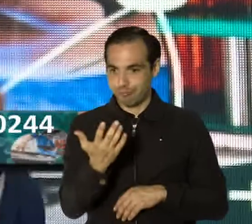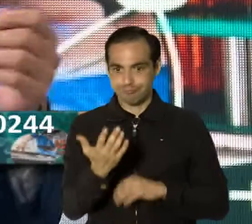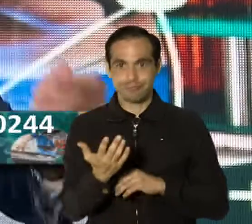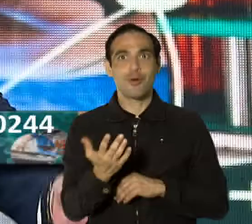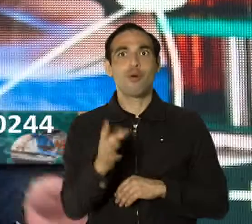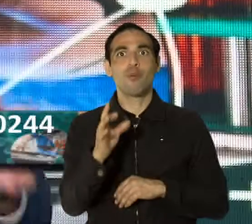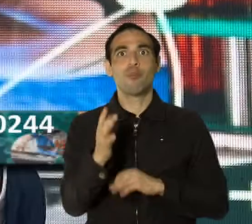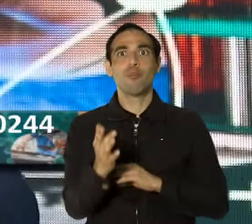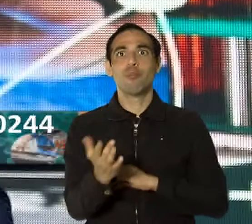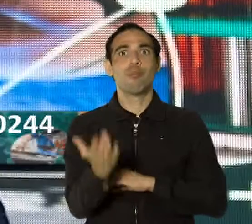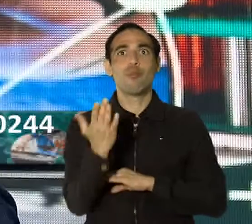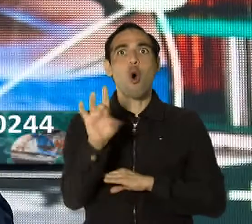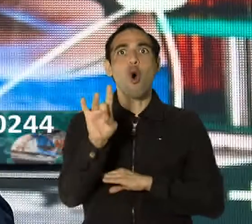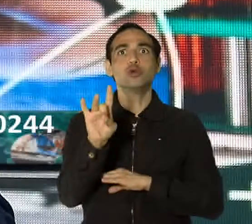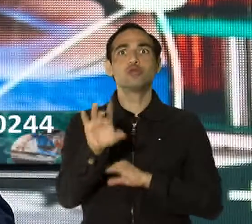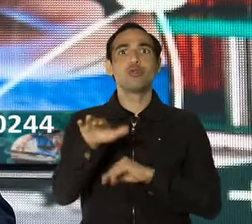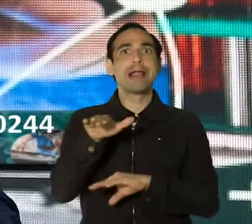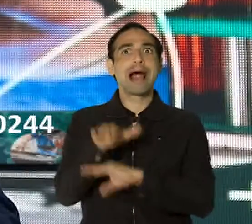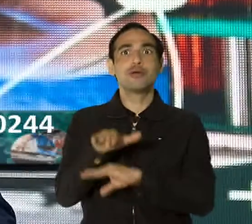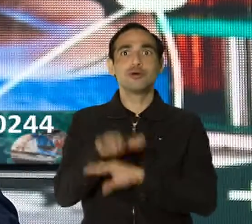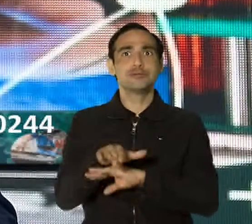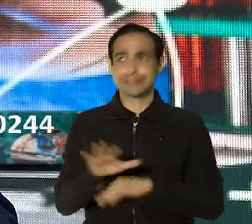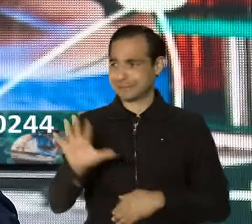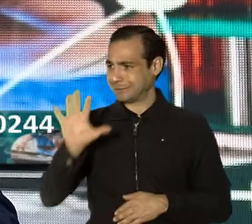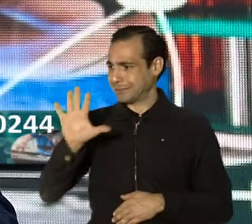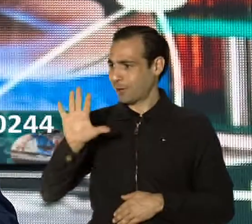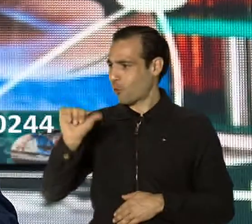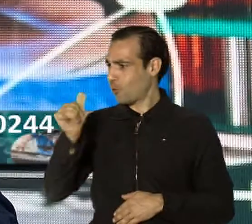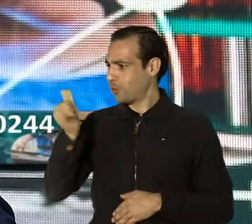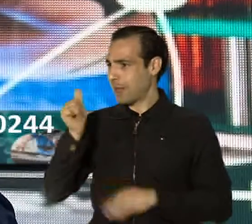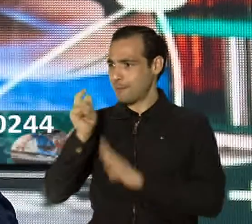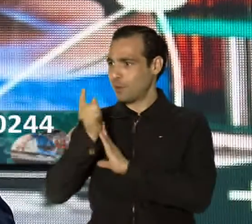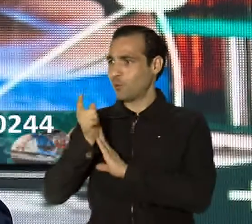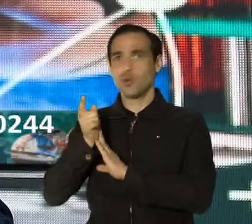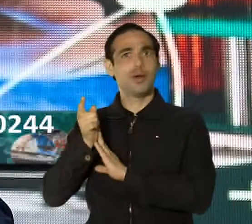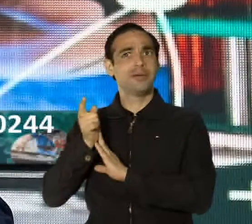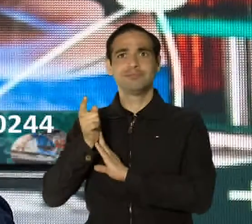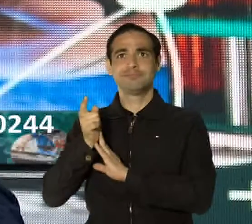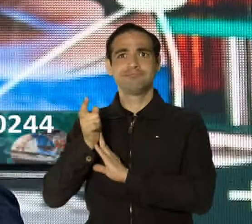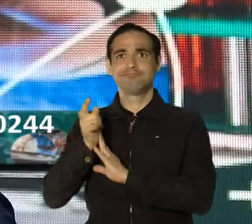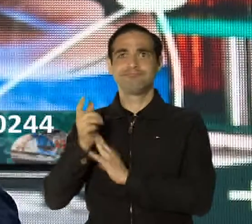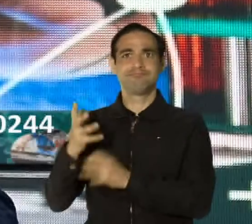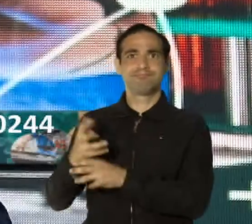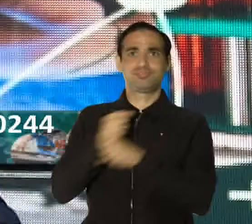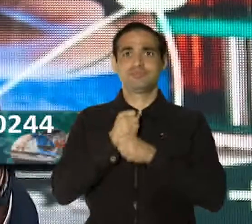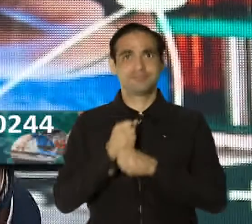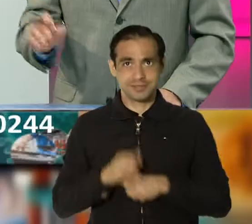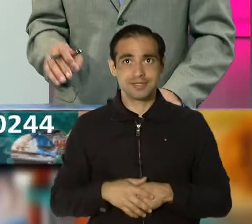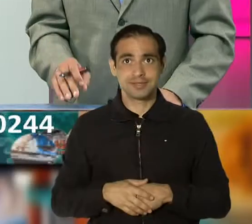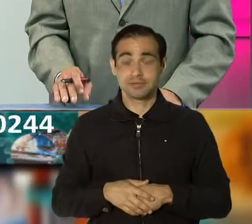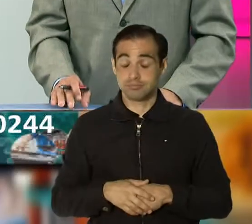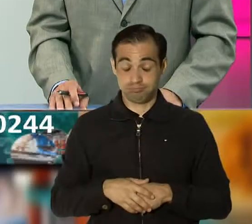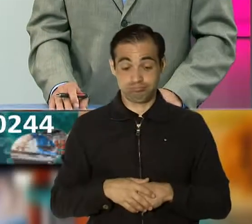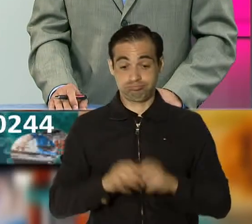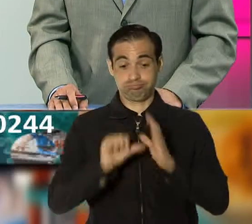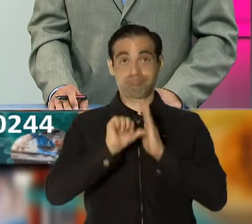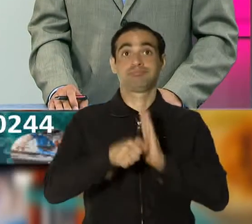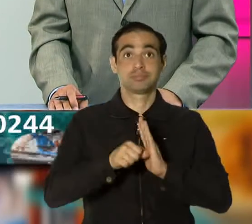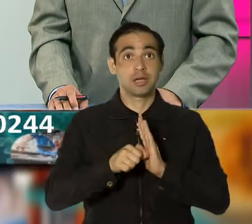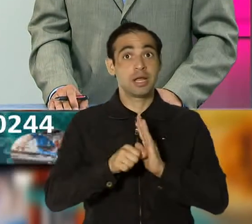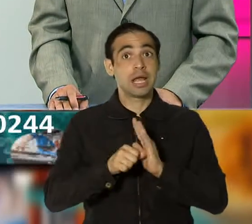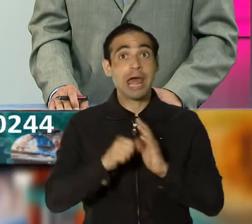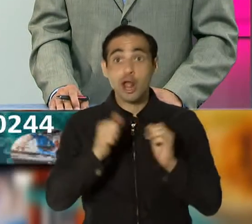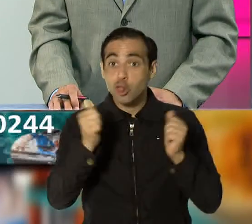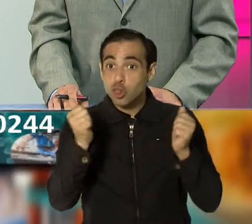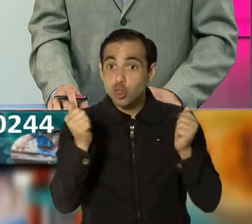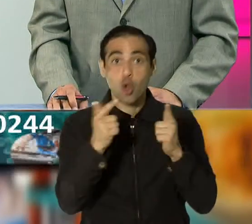cliente y en 5 o 10 minutos lo tengo. Es bien impresionante. Y en los minutos está al alcance de todos.